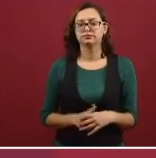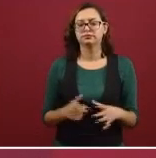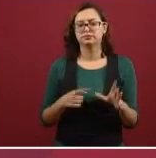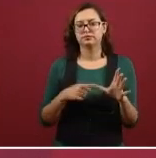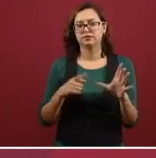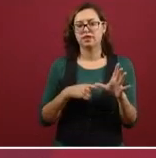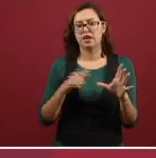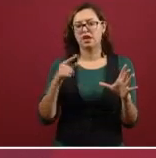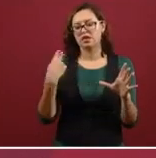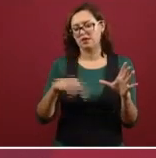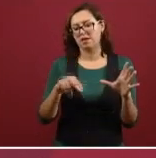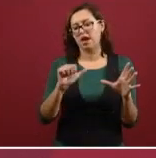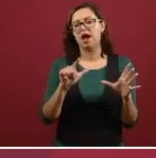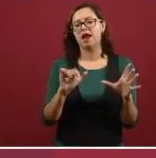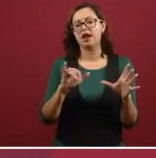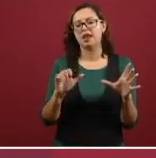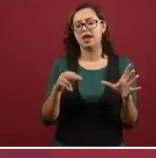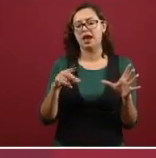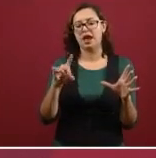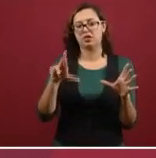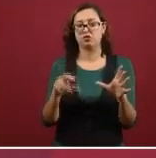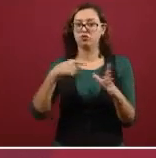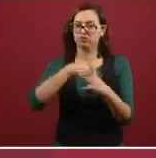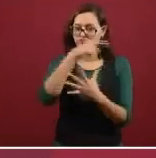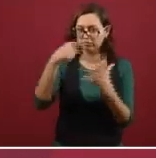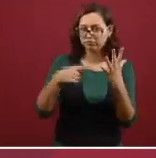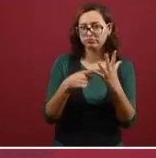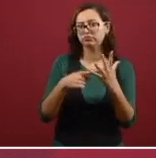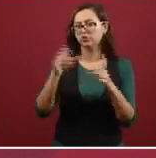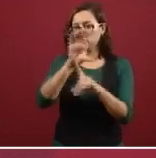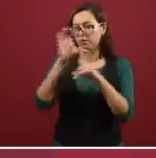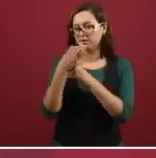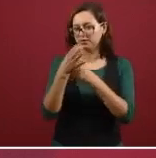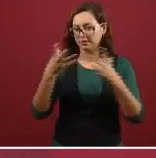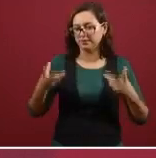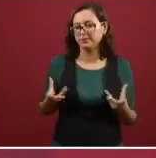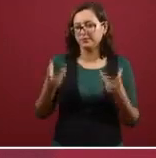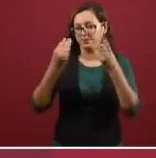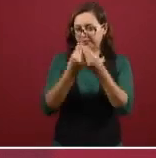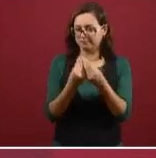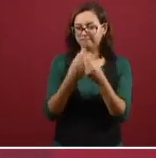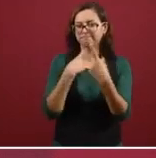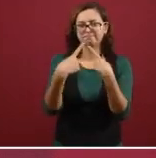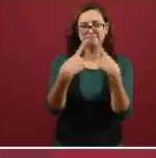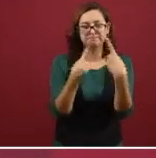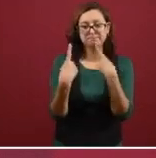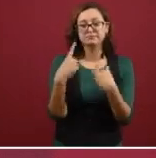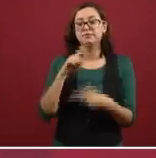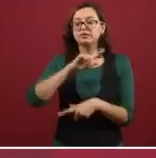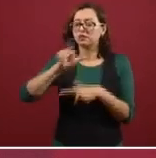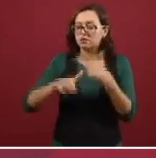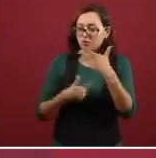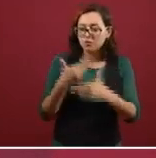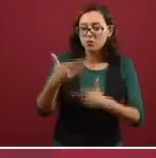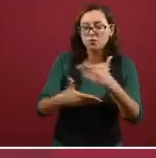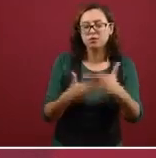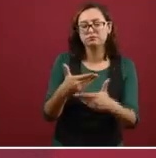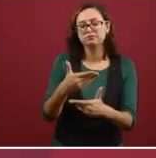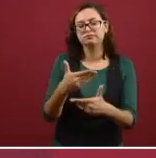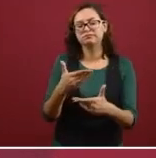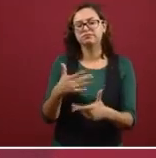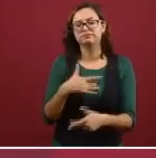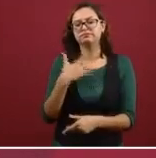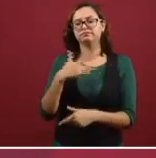Alejandro Esquer. Esa es la mesa. Luego se acordó que los